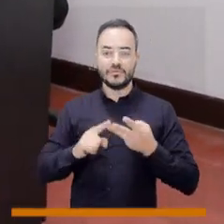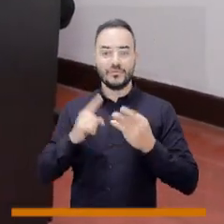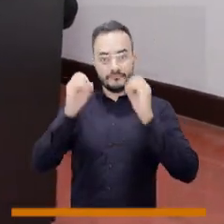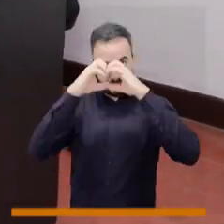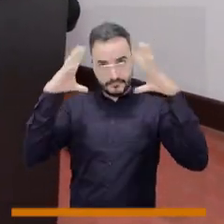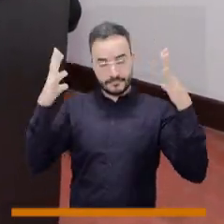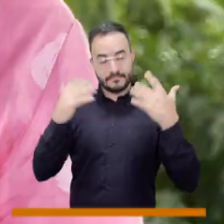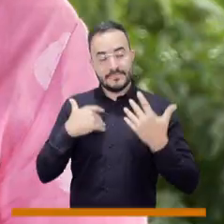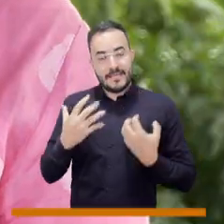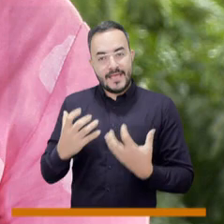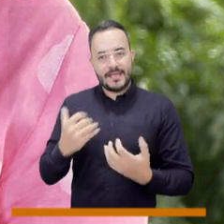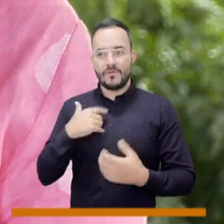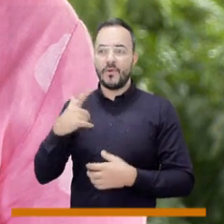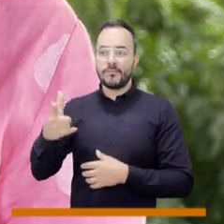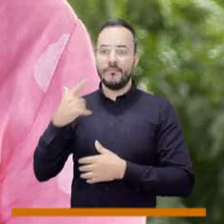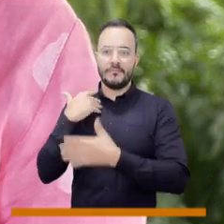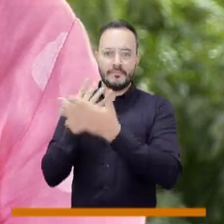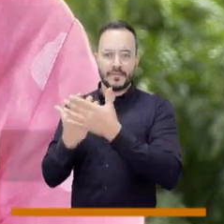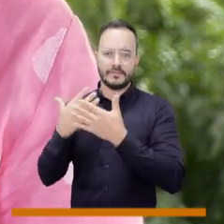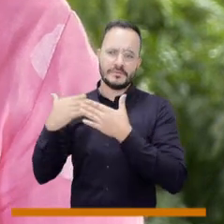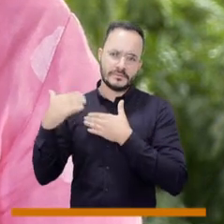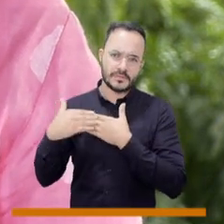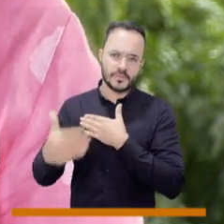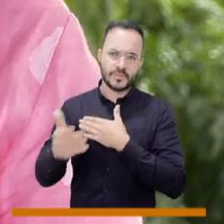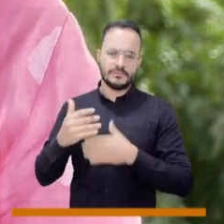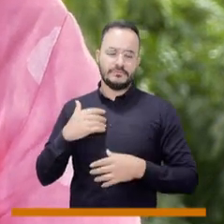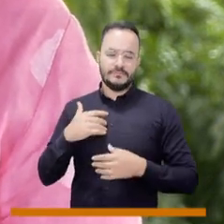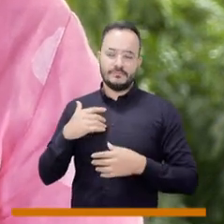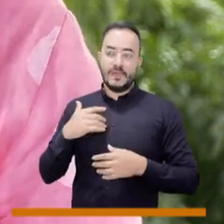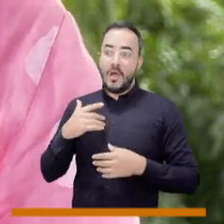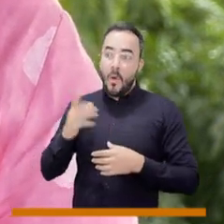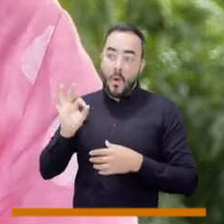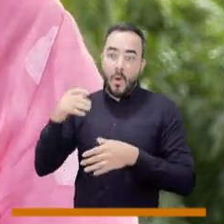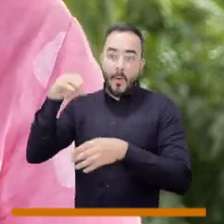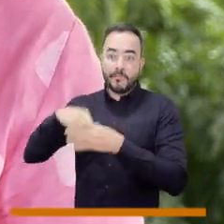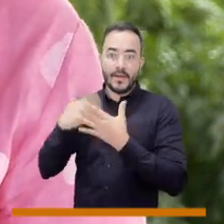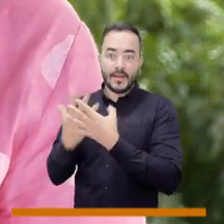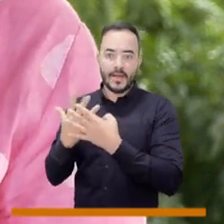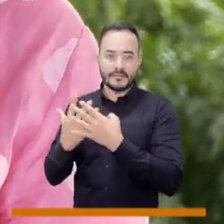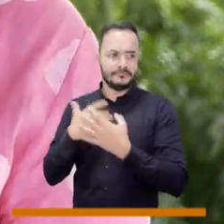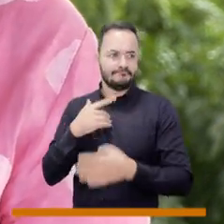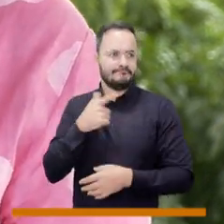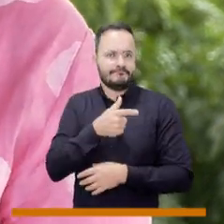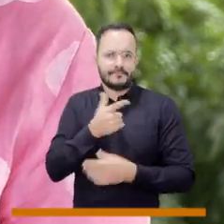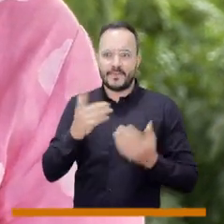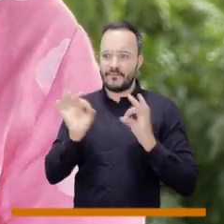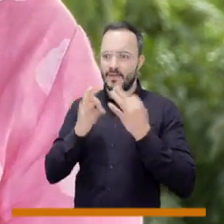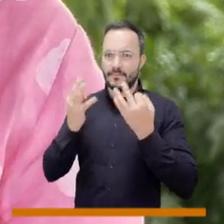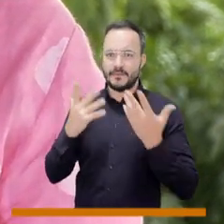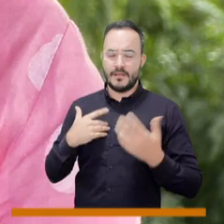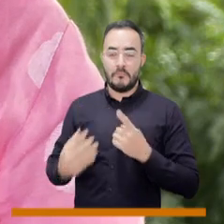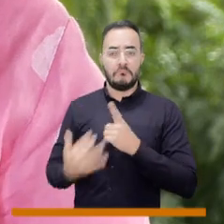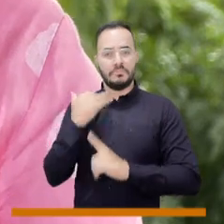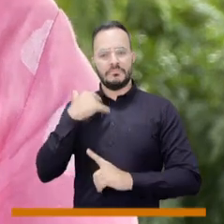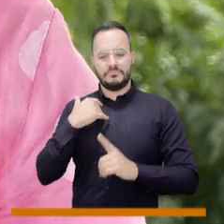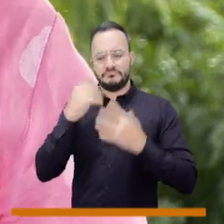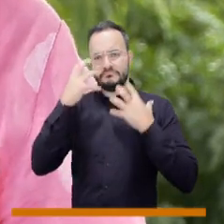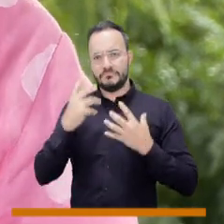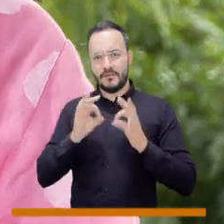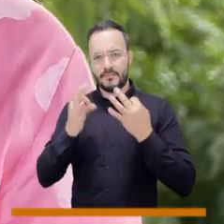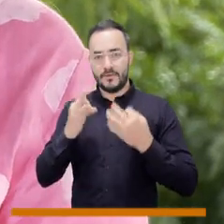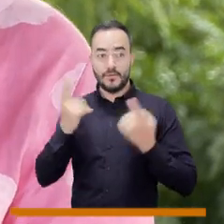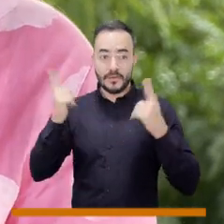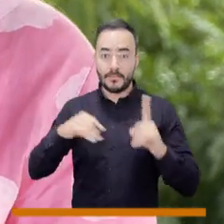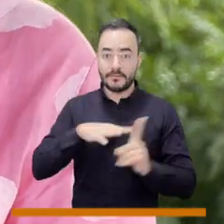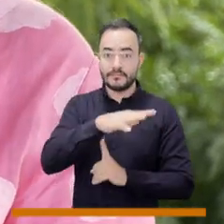con trabajar con la familia, los pospenados, por ejemplo, que cuando una persona está en la cárcel, pero no solamente se afecta a la persona que está en la cárcel, también se